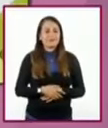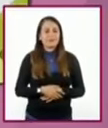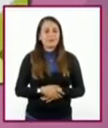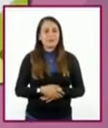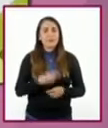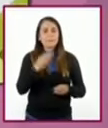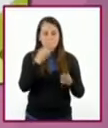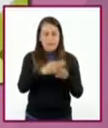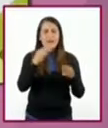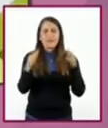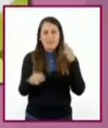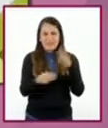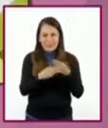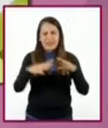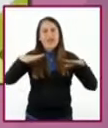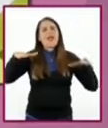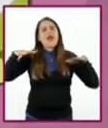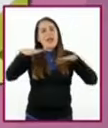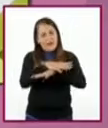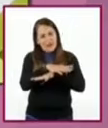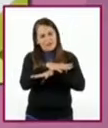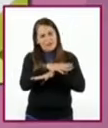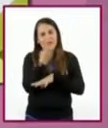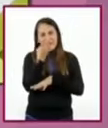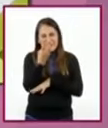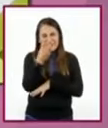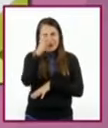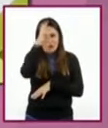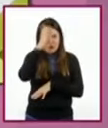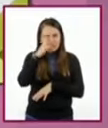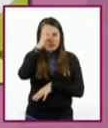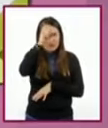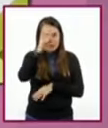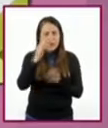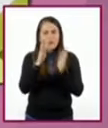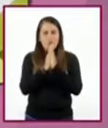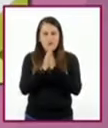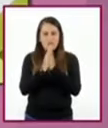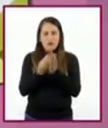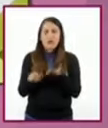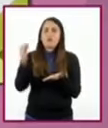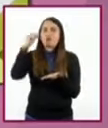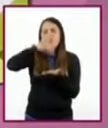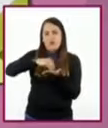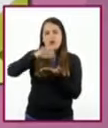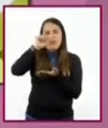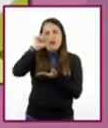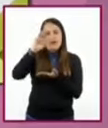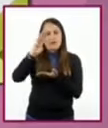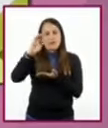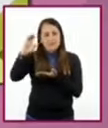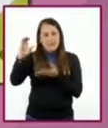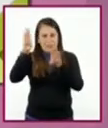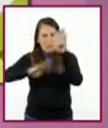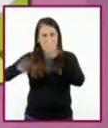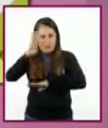Transformación de materia es el concepto que les invitamos a incorporar a su abecedario biológico.